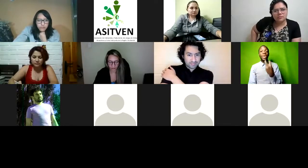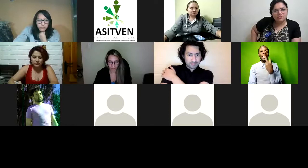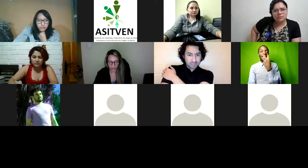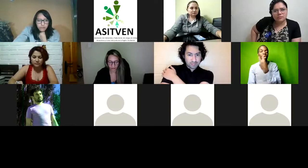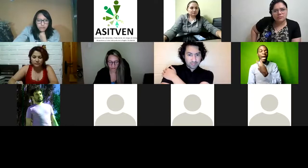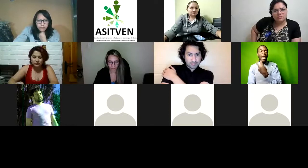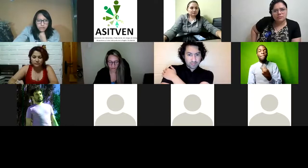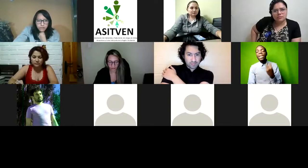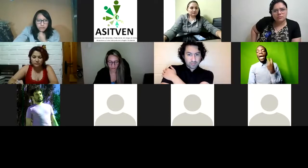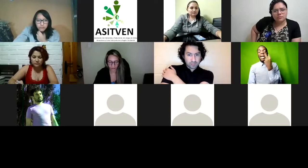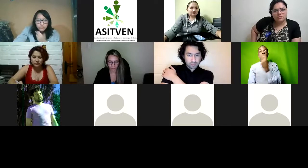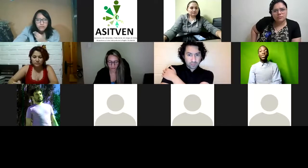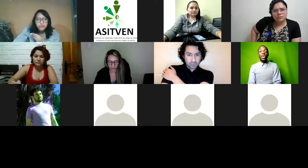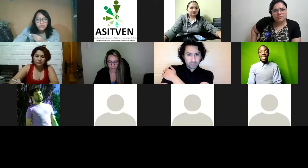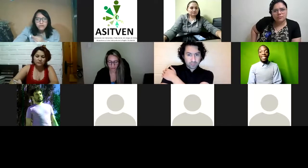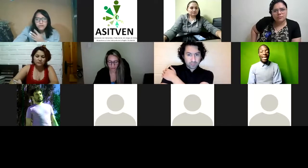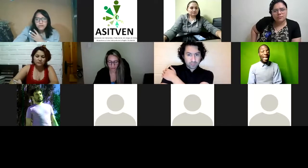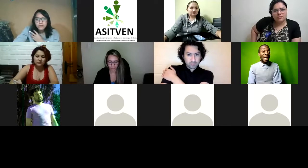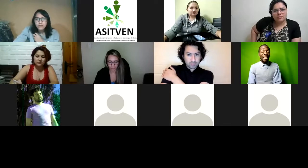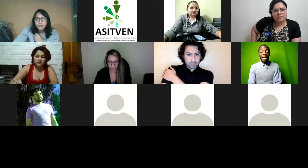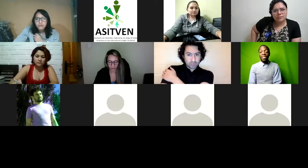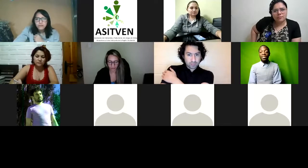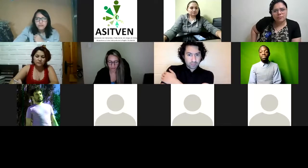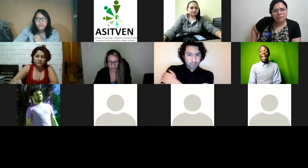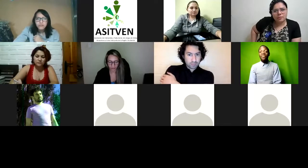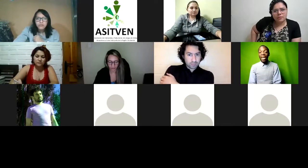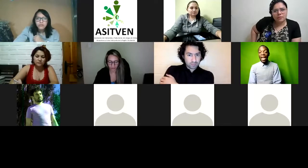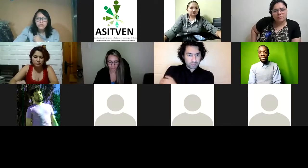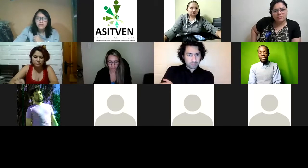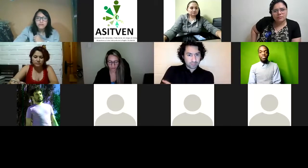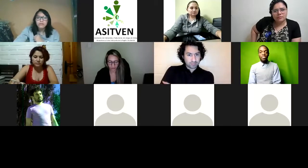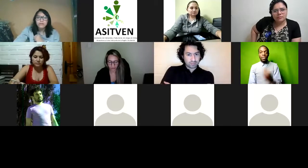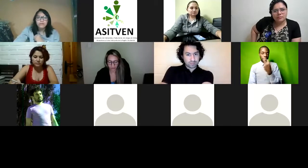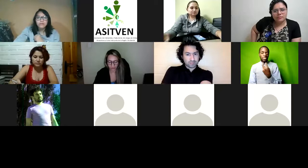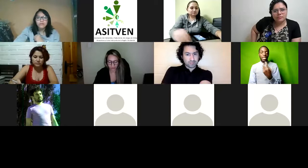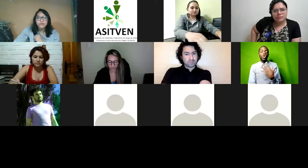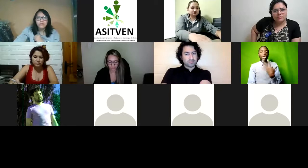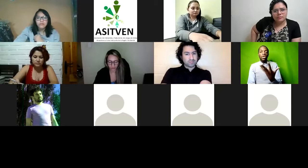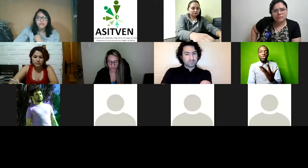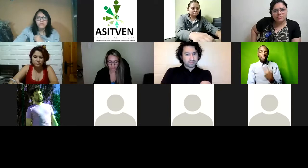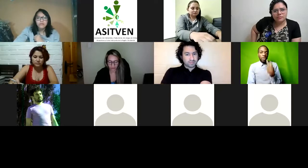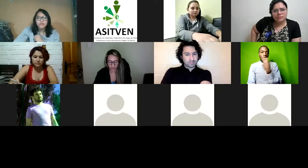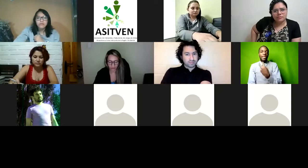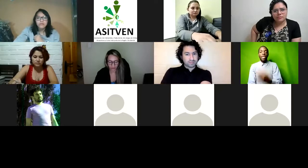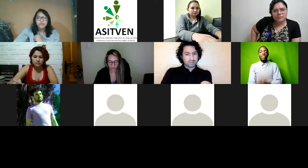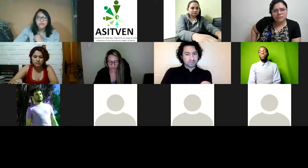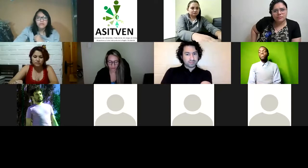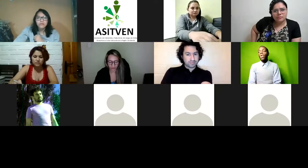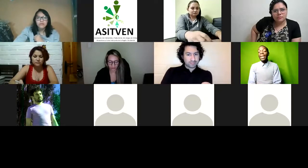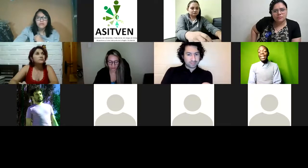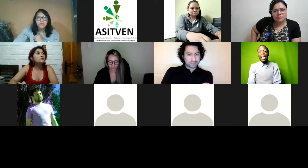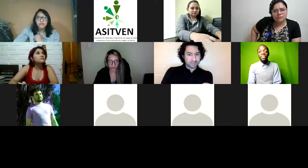eso, a una articulación exagerada de las palabras sin sonido, pero era una